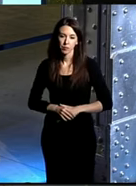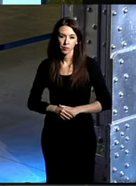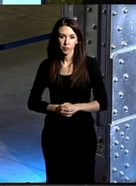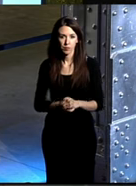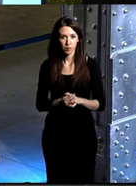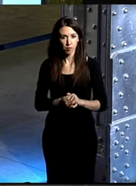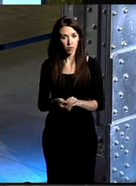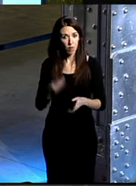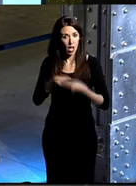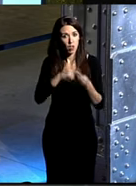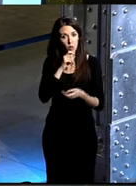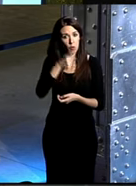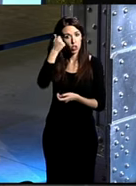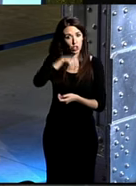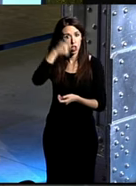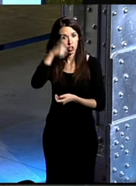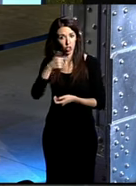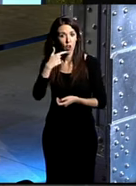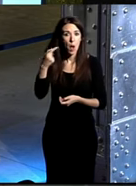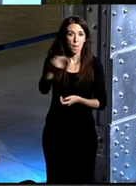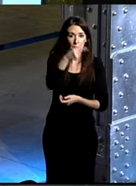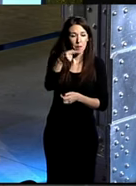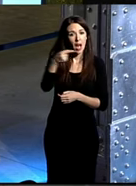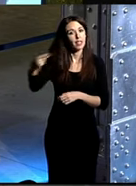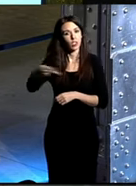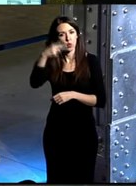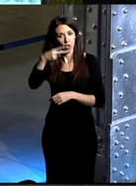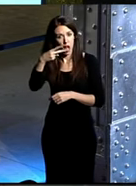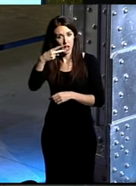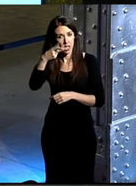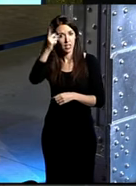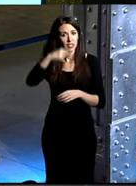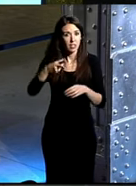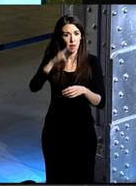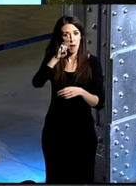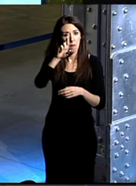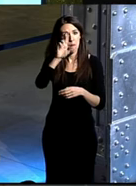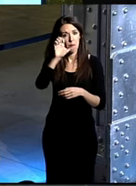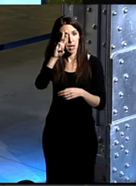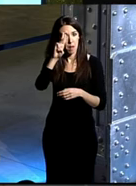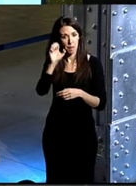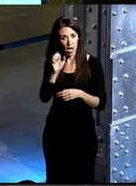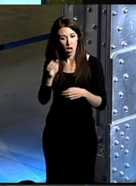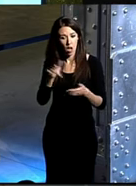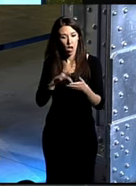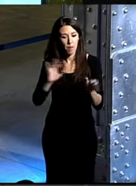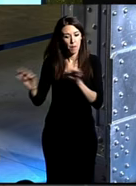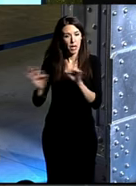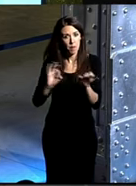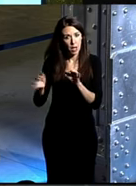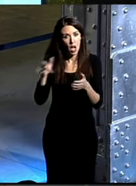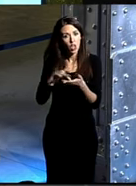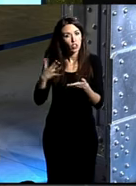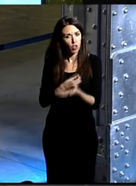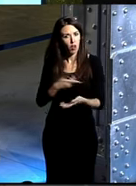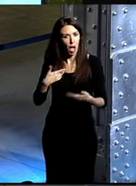con chicos, porque ahí estamos trabajando con chicos de primaria, con chicos de secundaria, con chicos de prepa, que se prestan gustosos y se